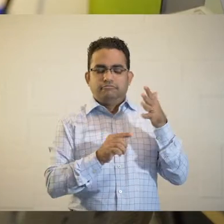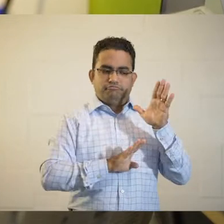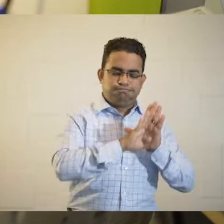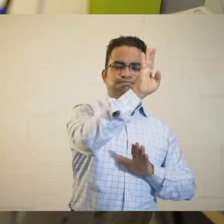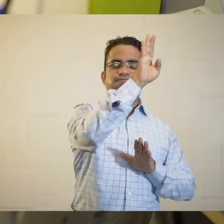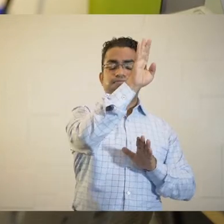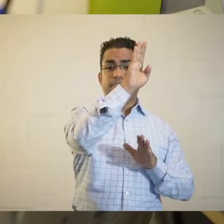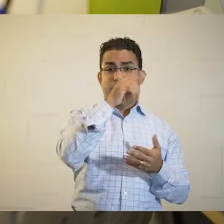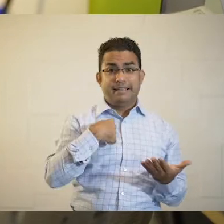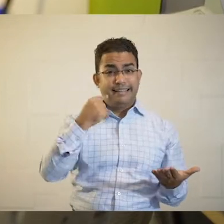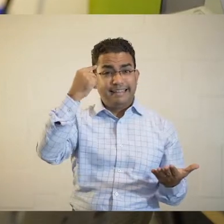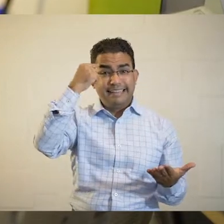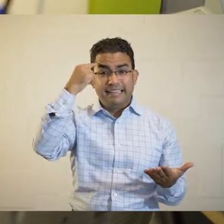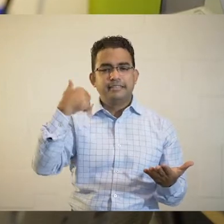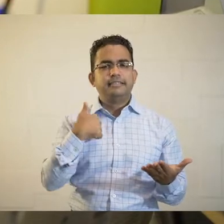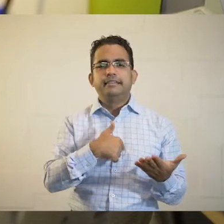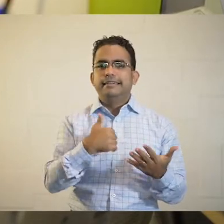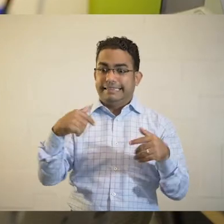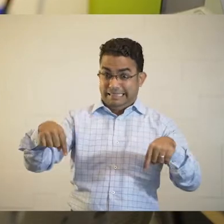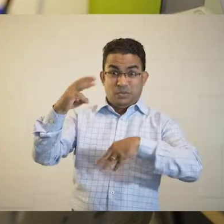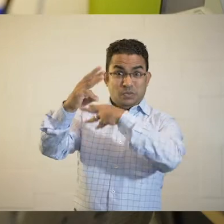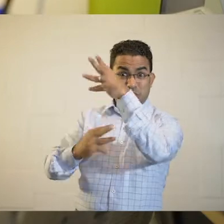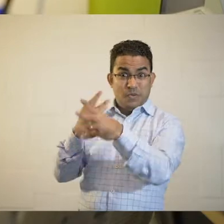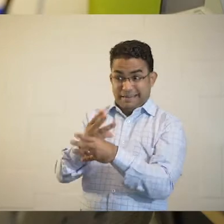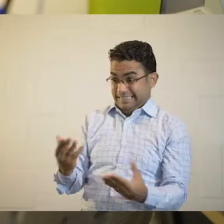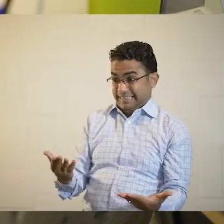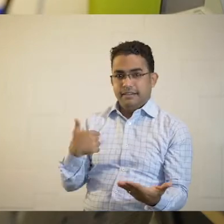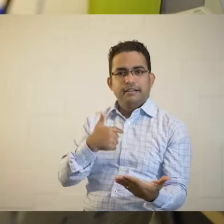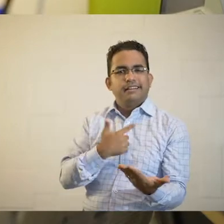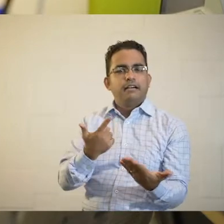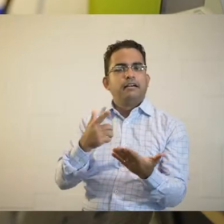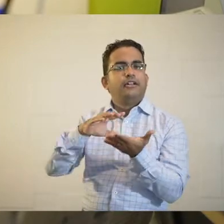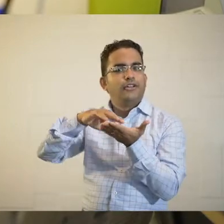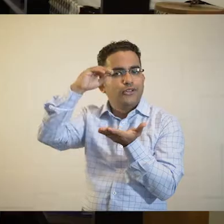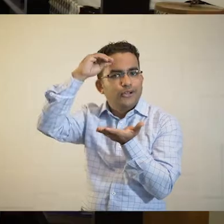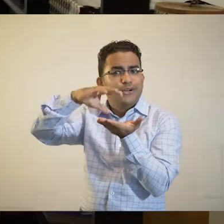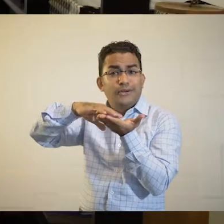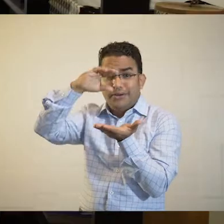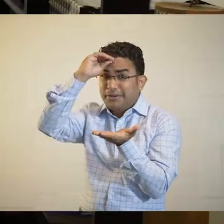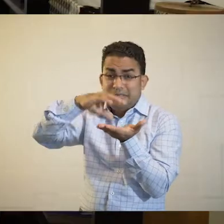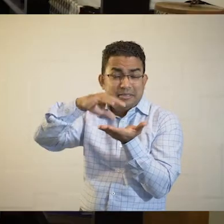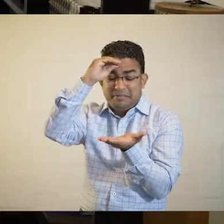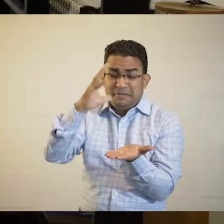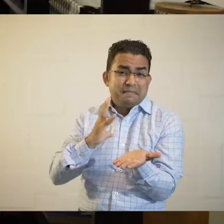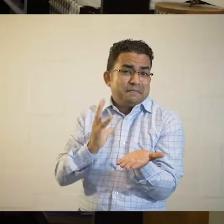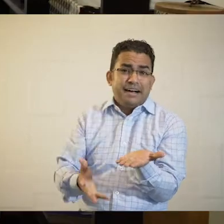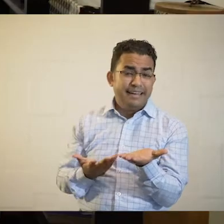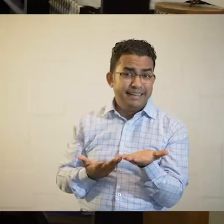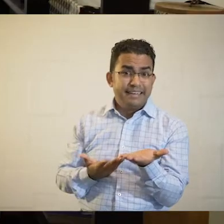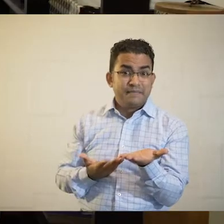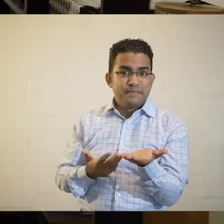intenciones. Entonces yo creo que estamos en el mundo para aprender. Definitivamente que me